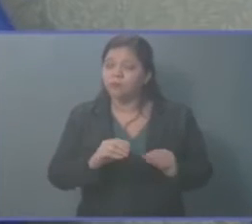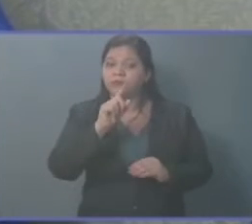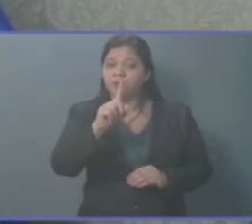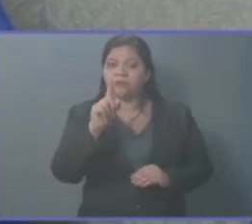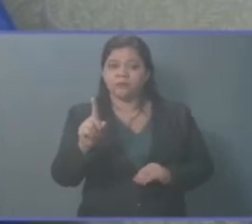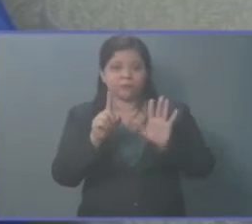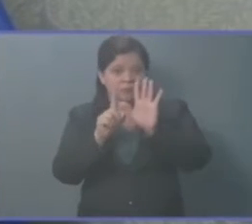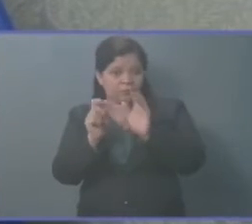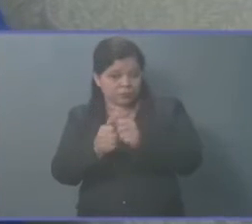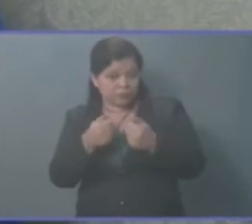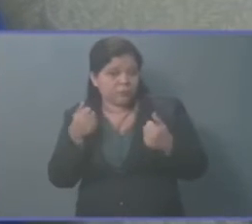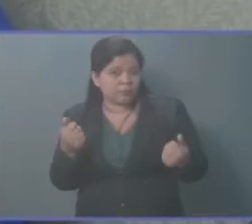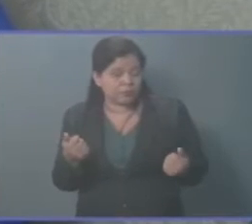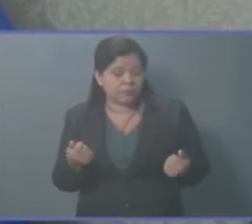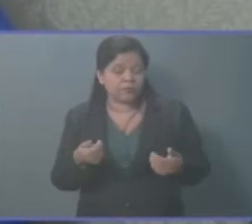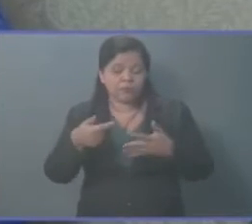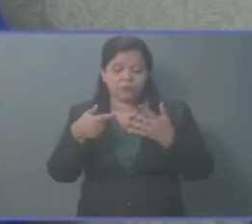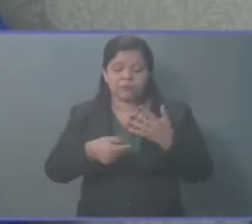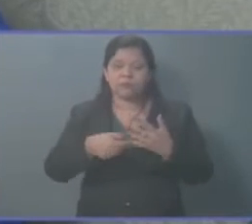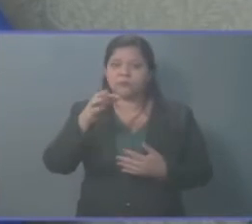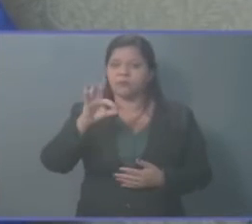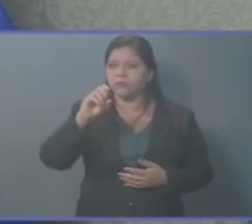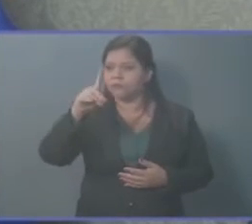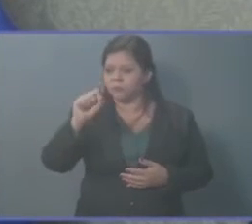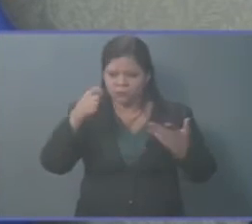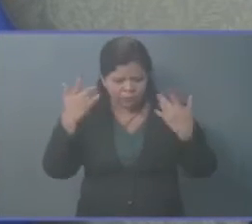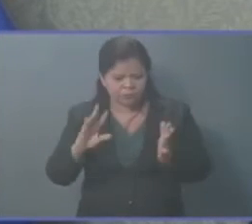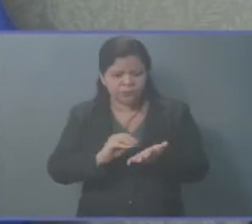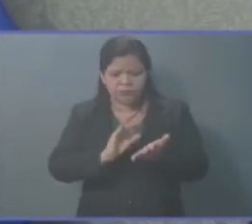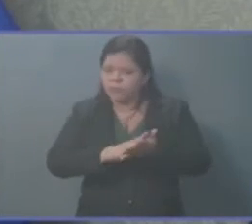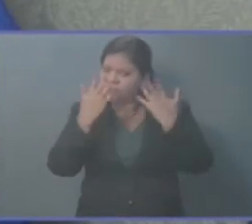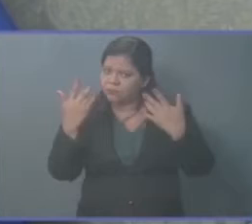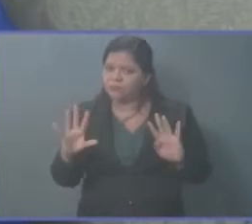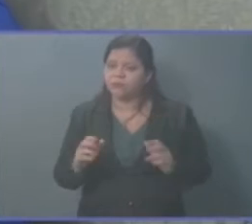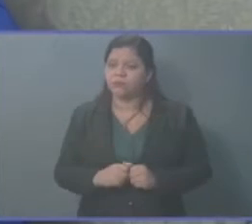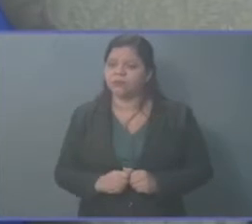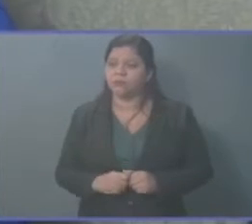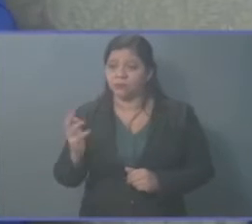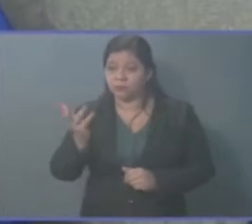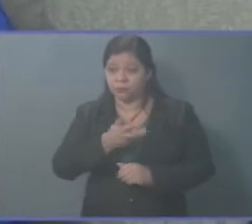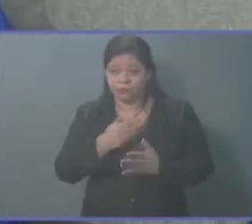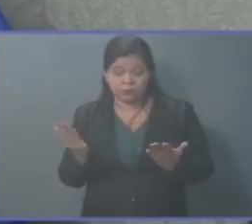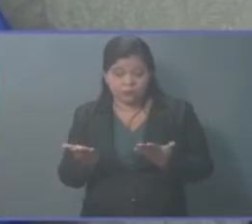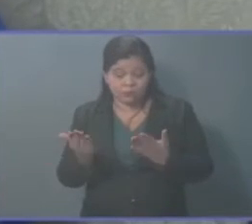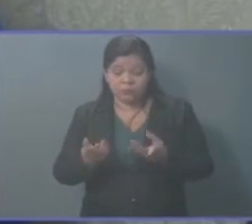116 millones con respecto a la ley FODES, es que ya está hasta determinado. Y